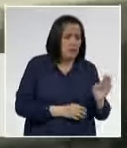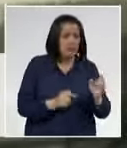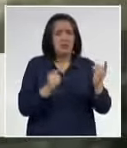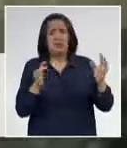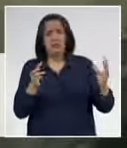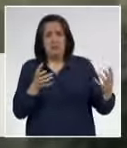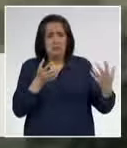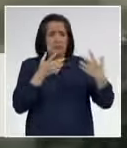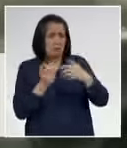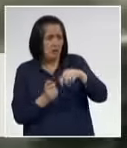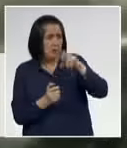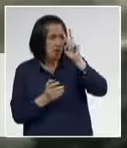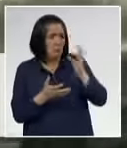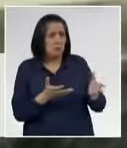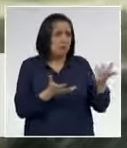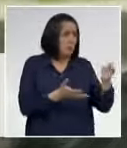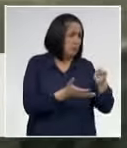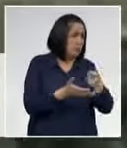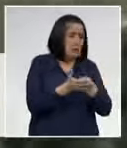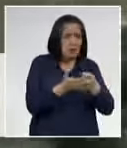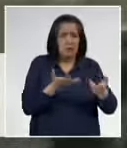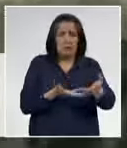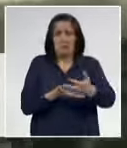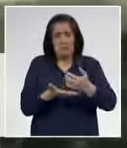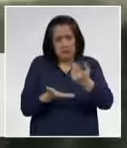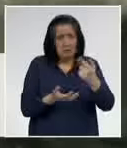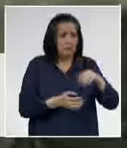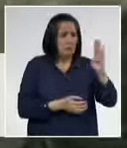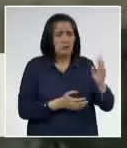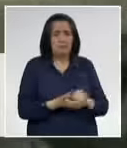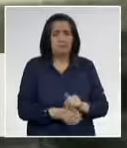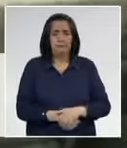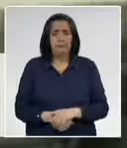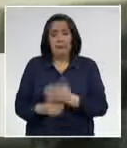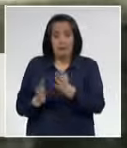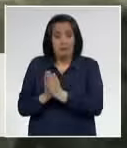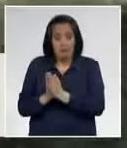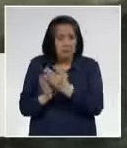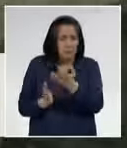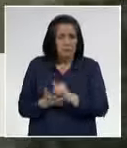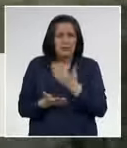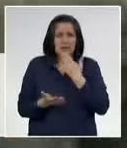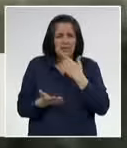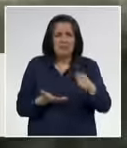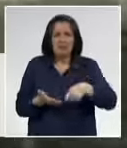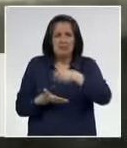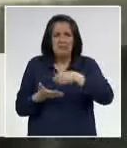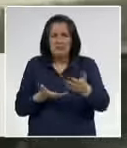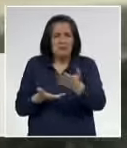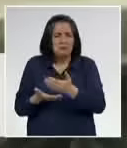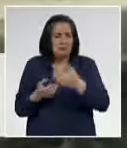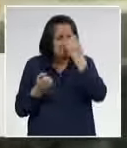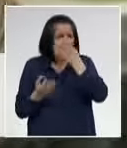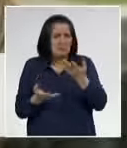los aranceles que cobraba el Brasil. Presidente, por favor, ¿quién lo contrata usted? Porque la información de